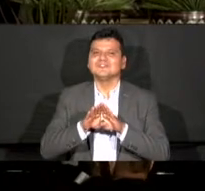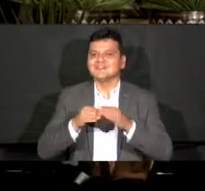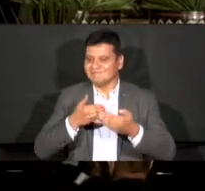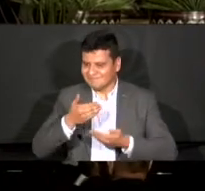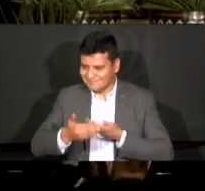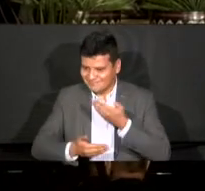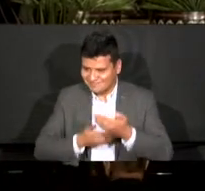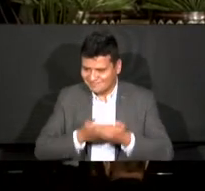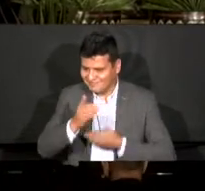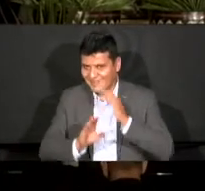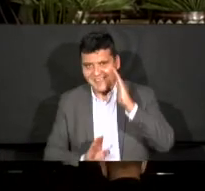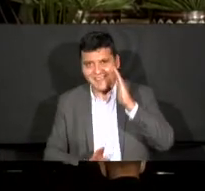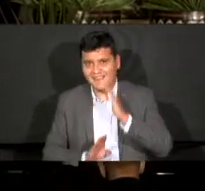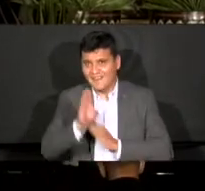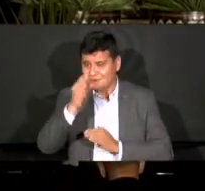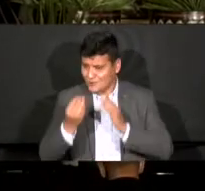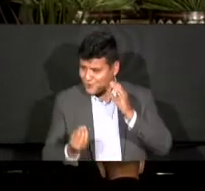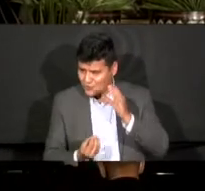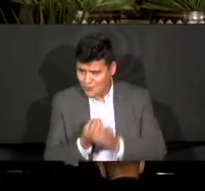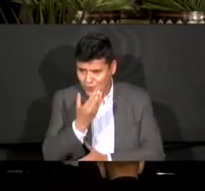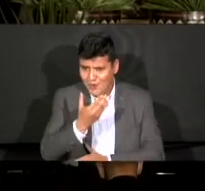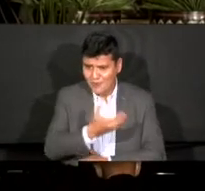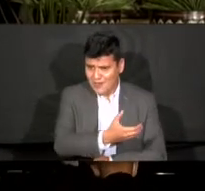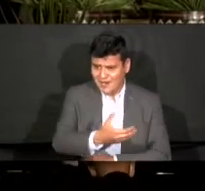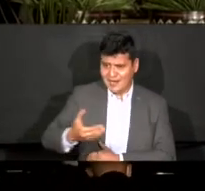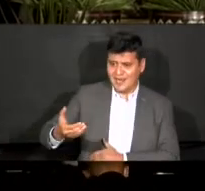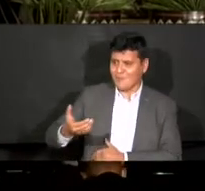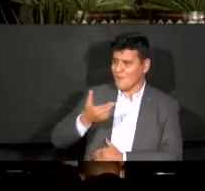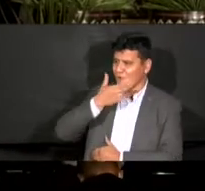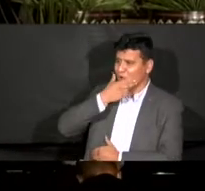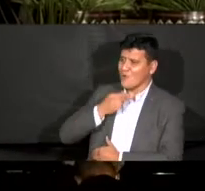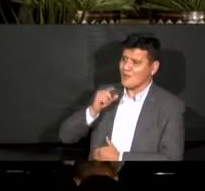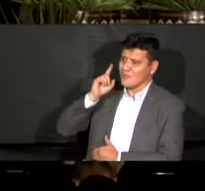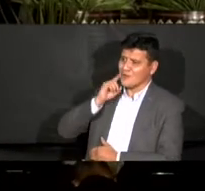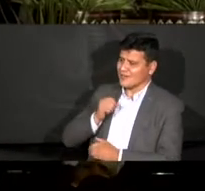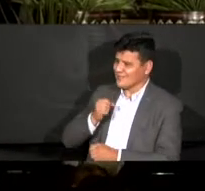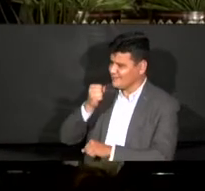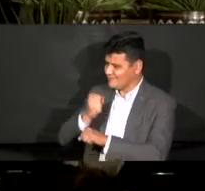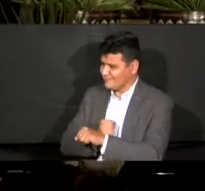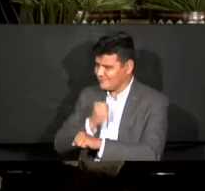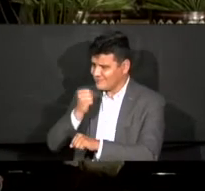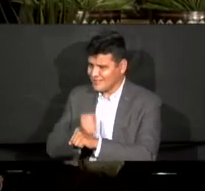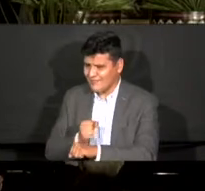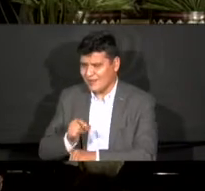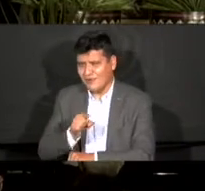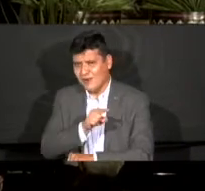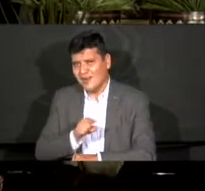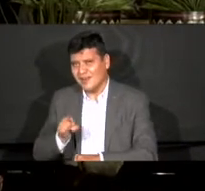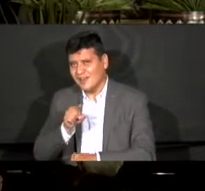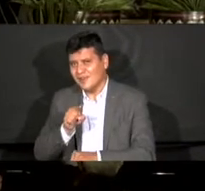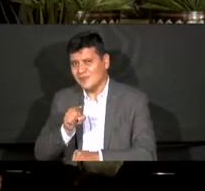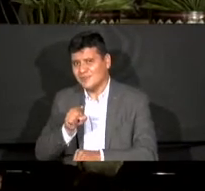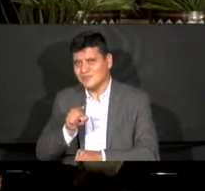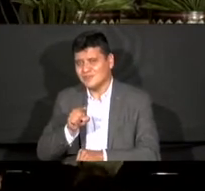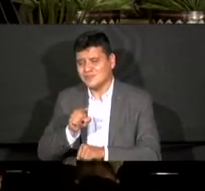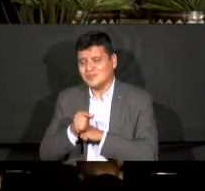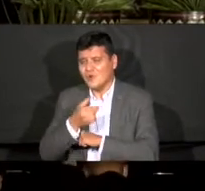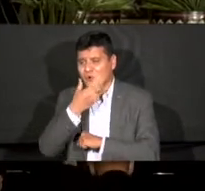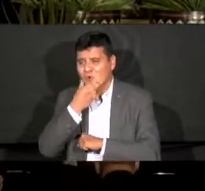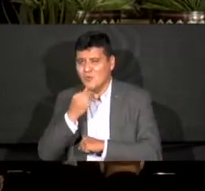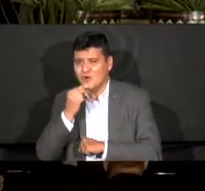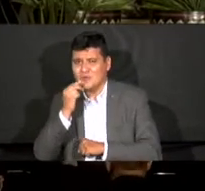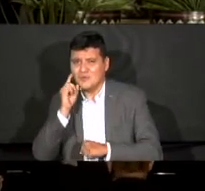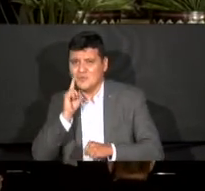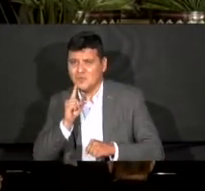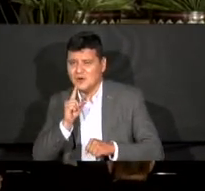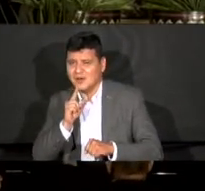al campo y a los campesinos, que los revalore como sector viable para la producción y